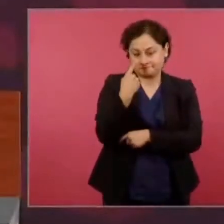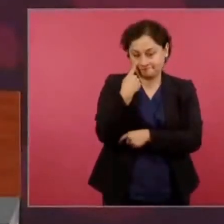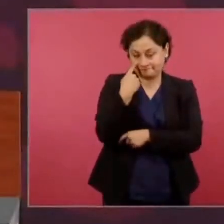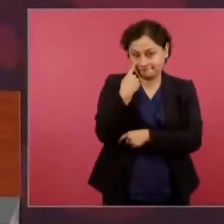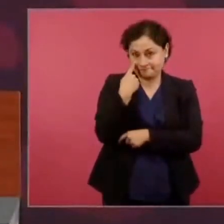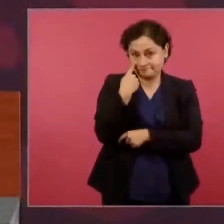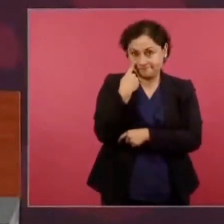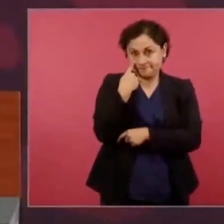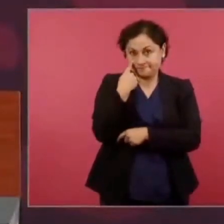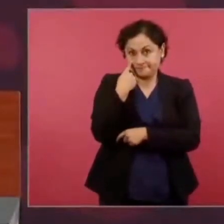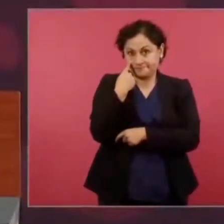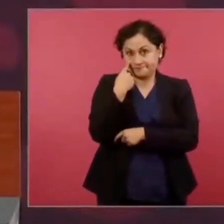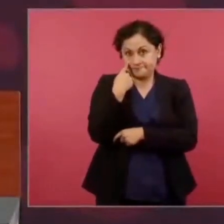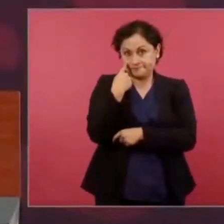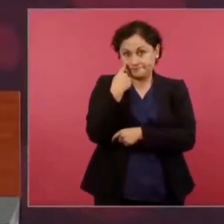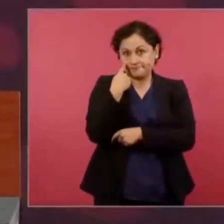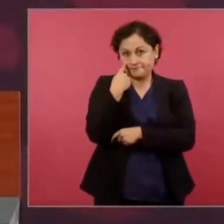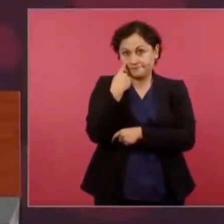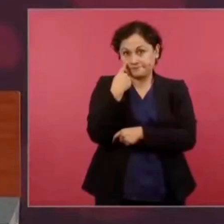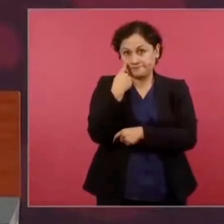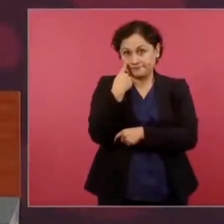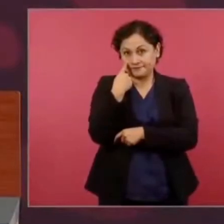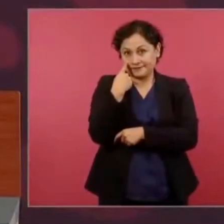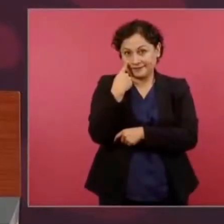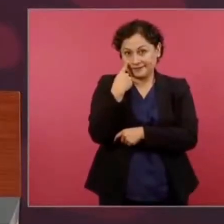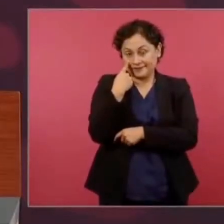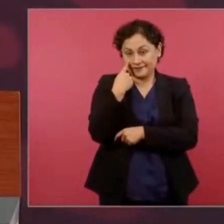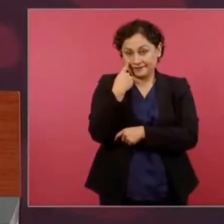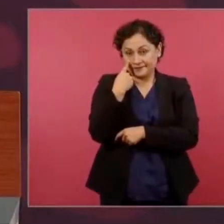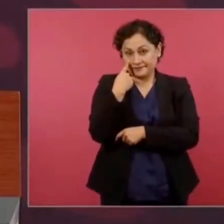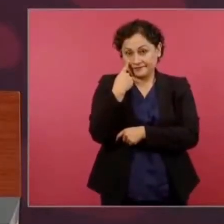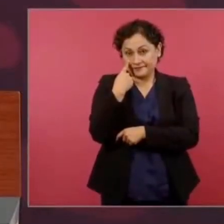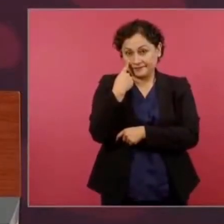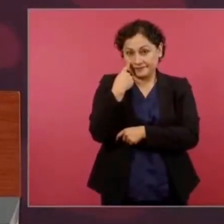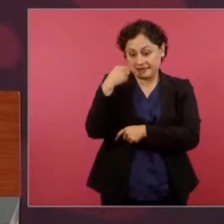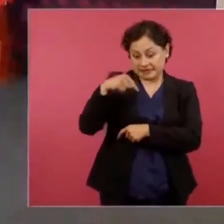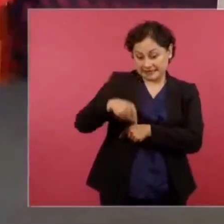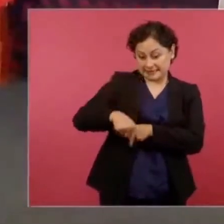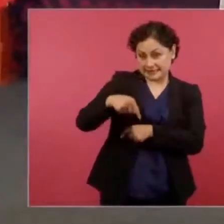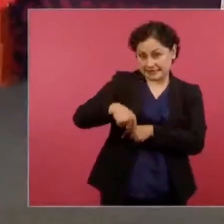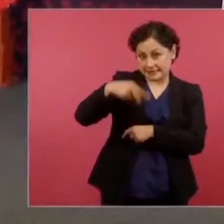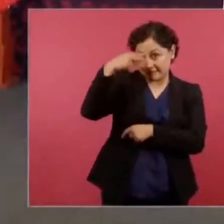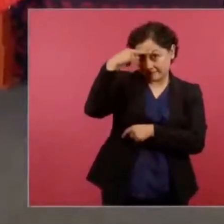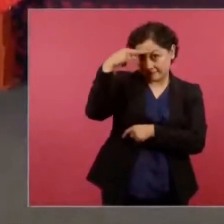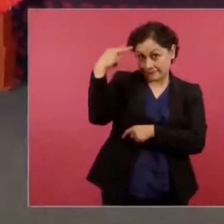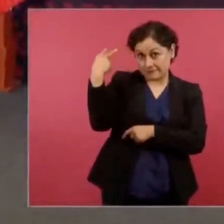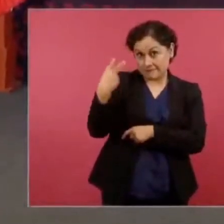de la herencia que recibimos de nuestros antepasados,